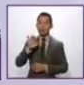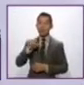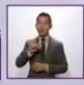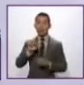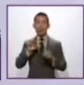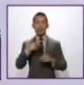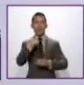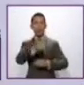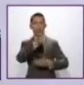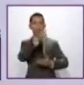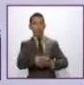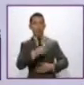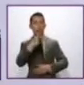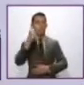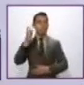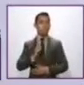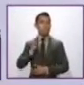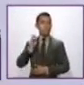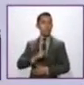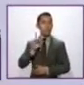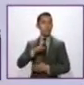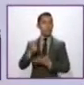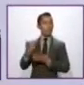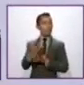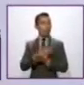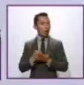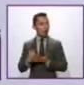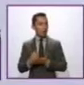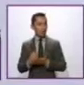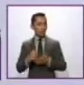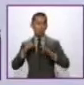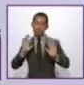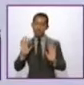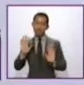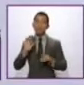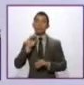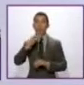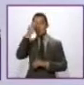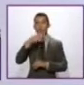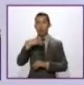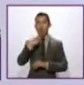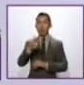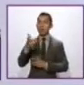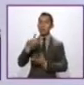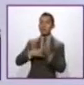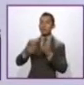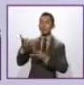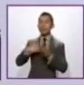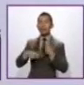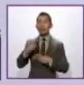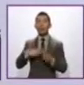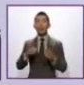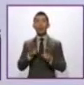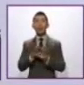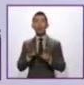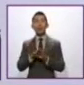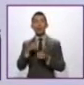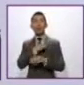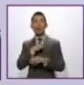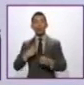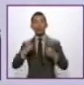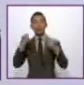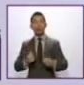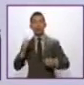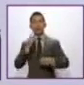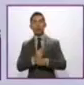tu jugosa pensión? Y bueno, sabemos que para poder atraer inversión necesitamos contar con seguridad. Y a mí